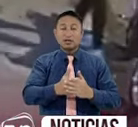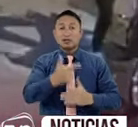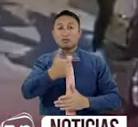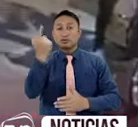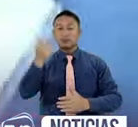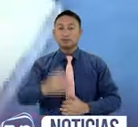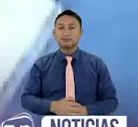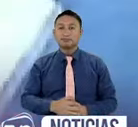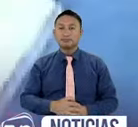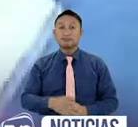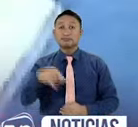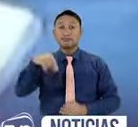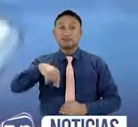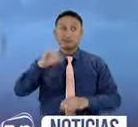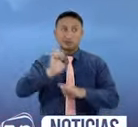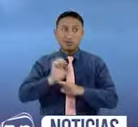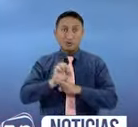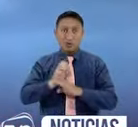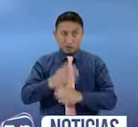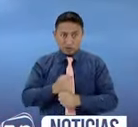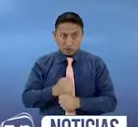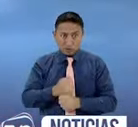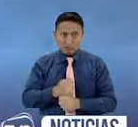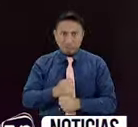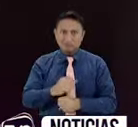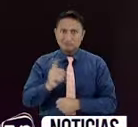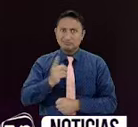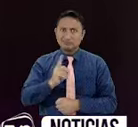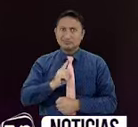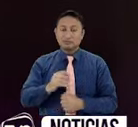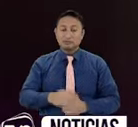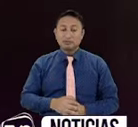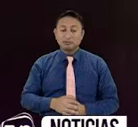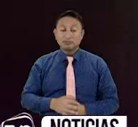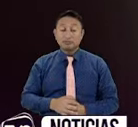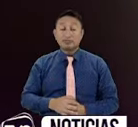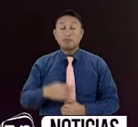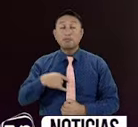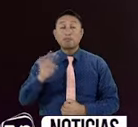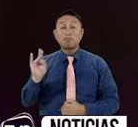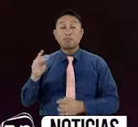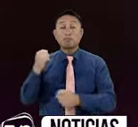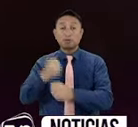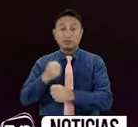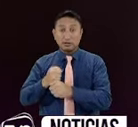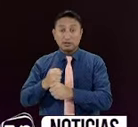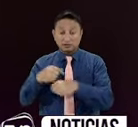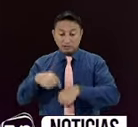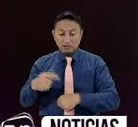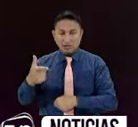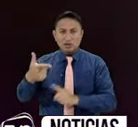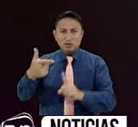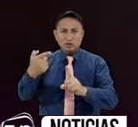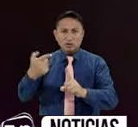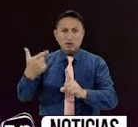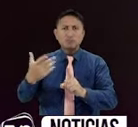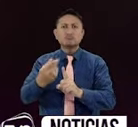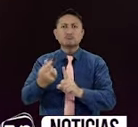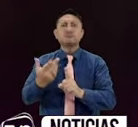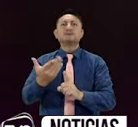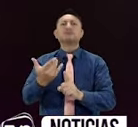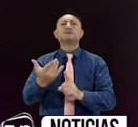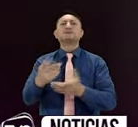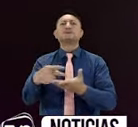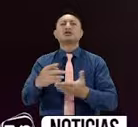en Ecuador ya no era un lugar seguro para su familia a donde trabajaba mi esposo a amenazarle a extorsionar Entonces le